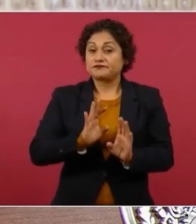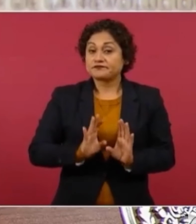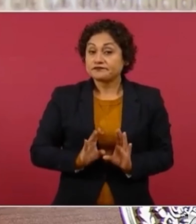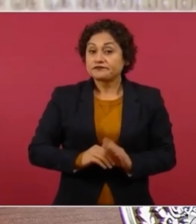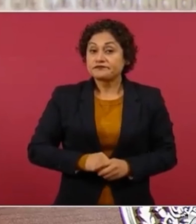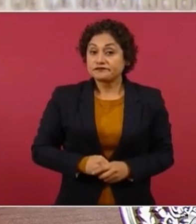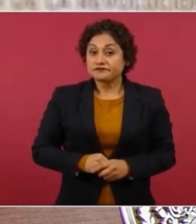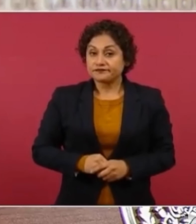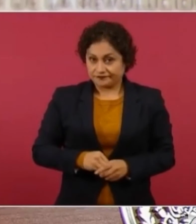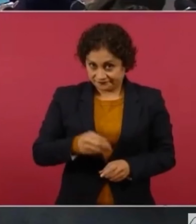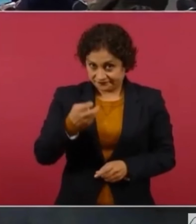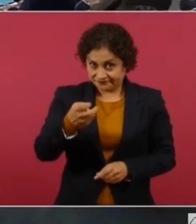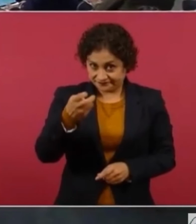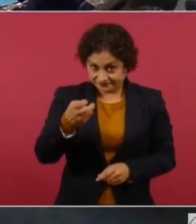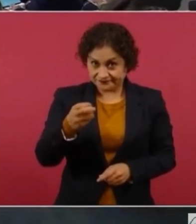Zedillo,